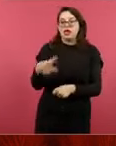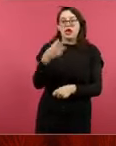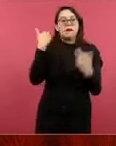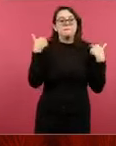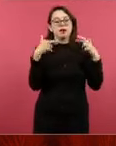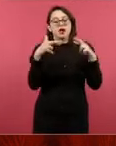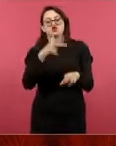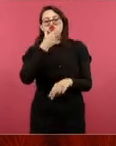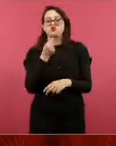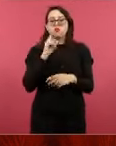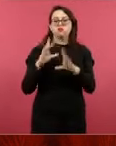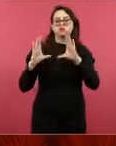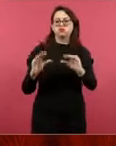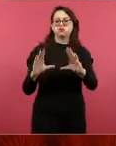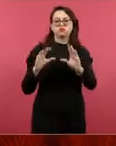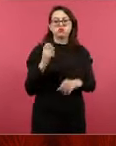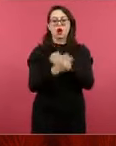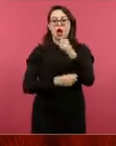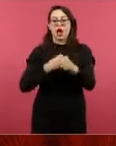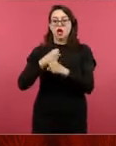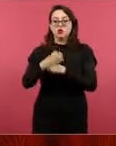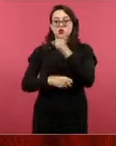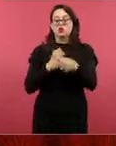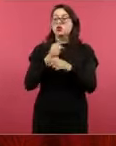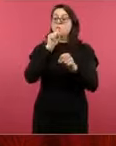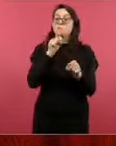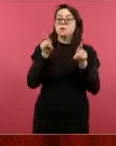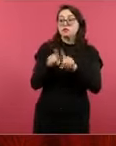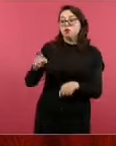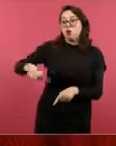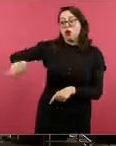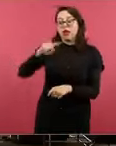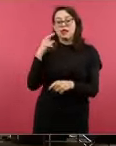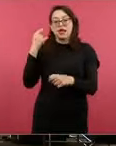docentes y diseñadora de materiales educativos